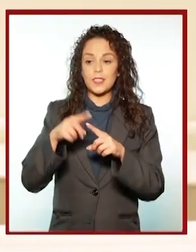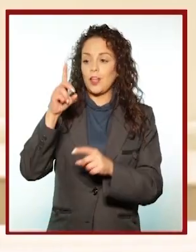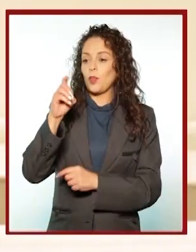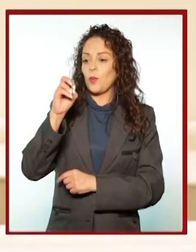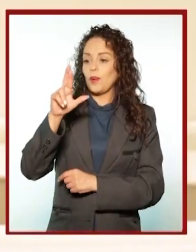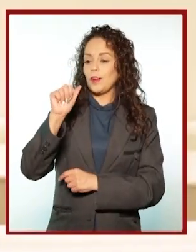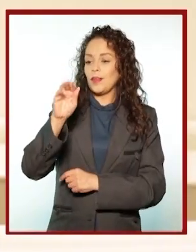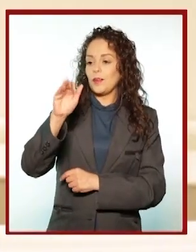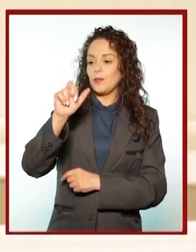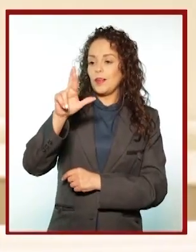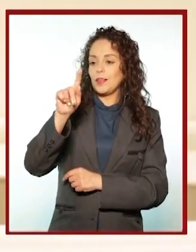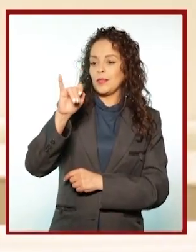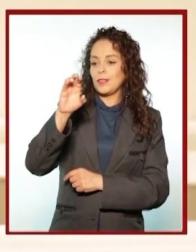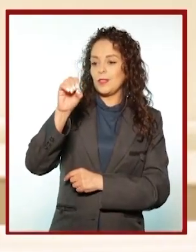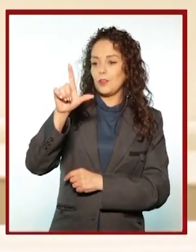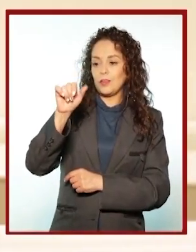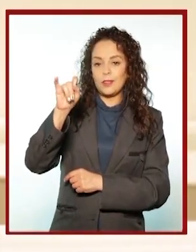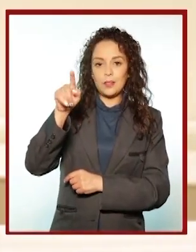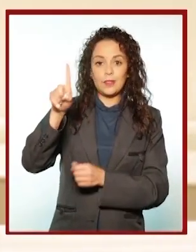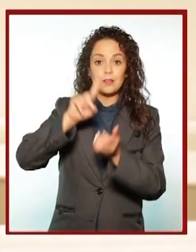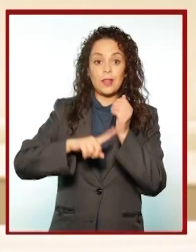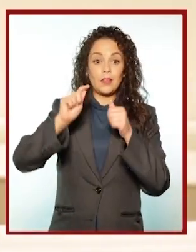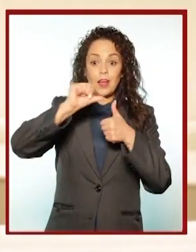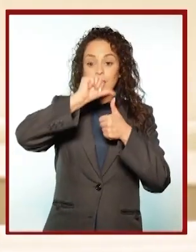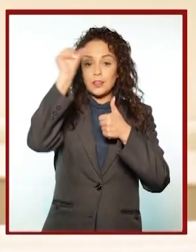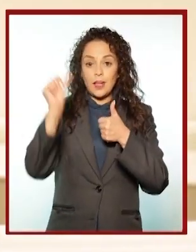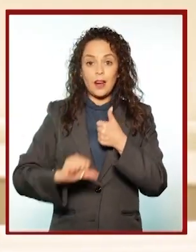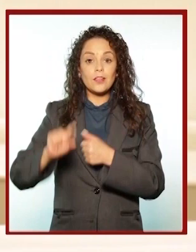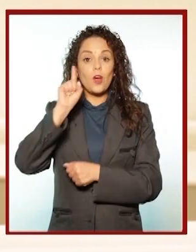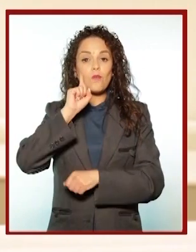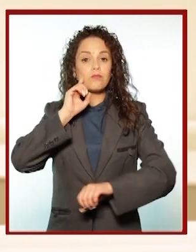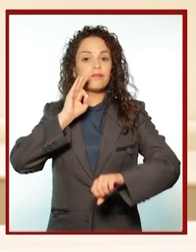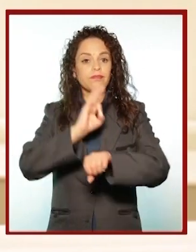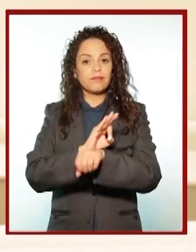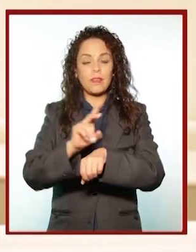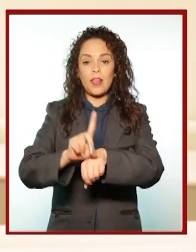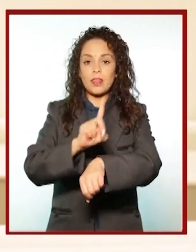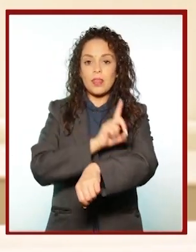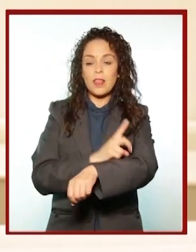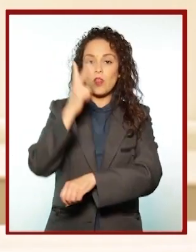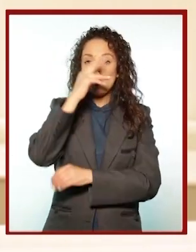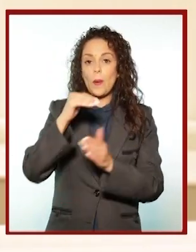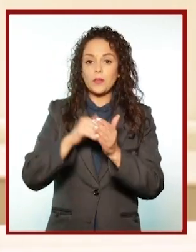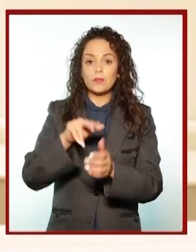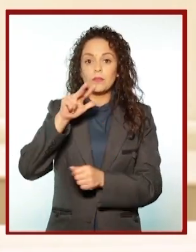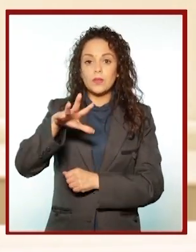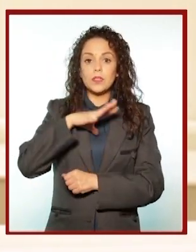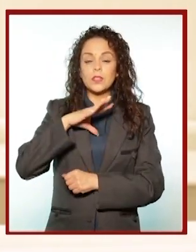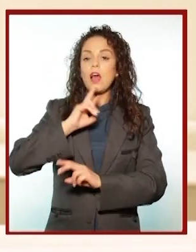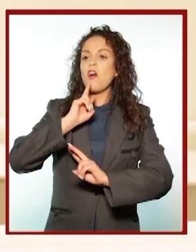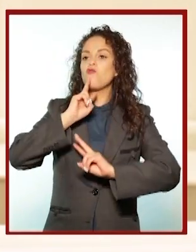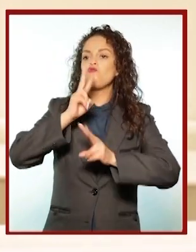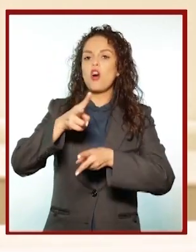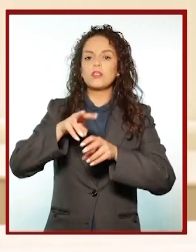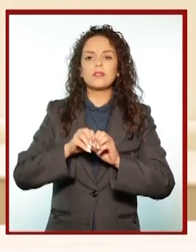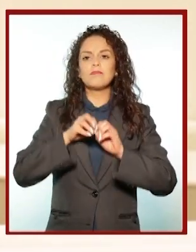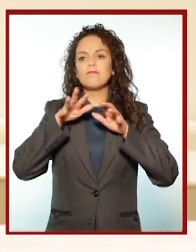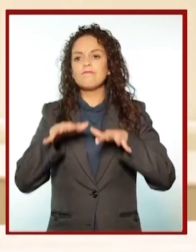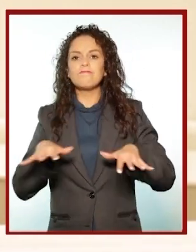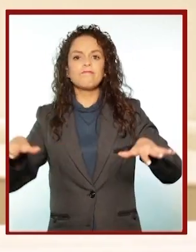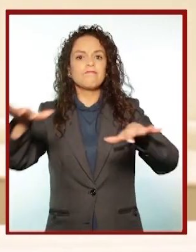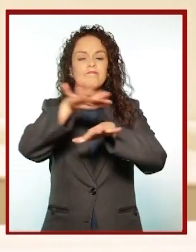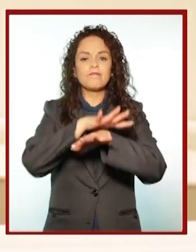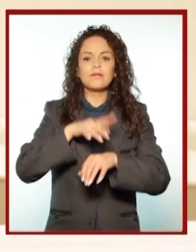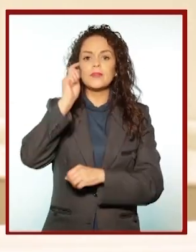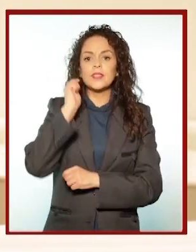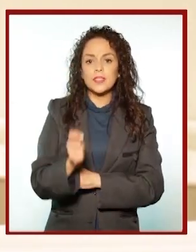Vamos con Dora Bartilotti, artista multimedia feminista, quien desde el 2018 desarrolla Voz Pública,